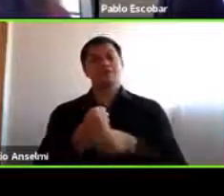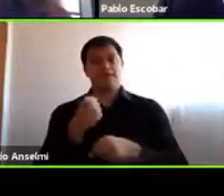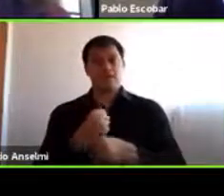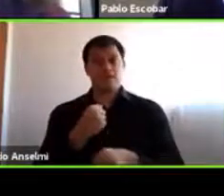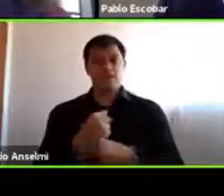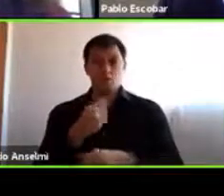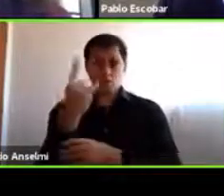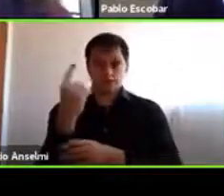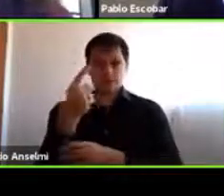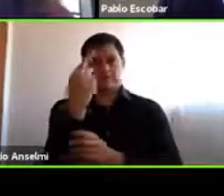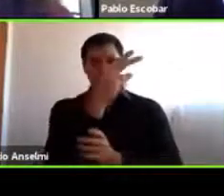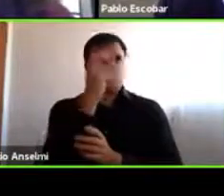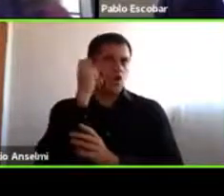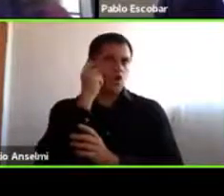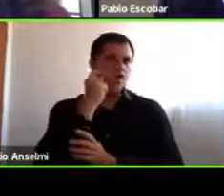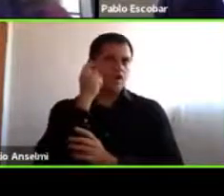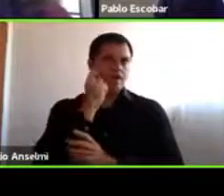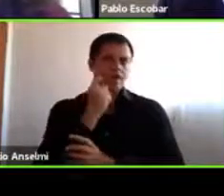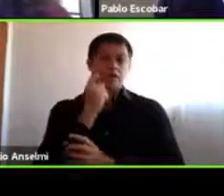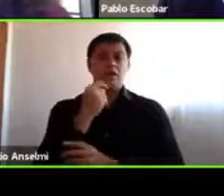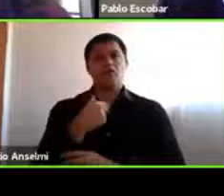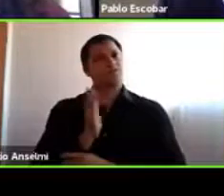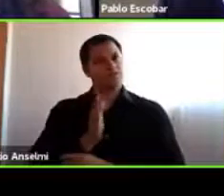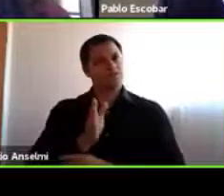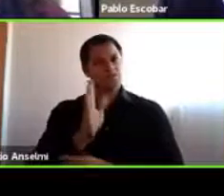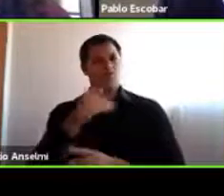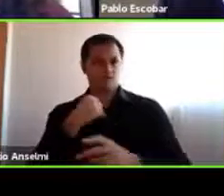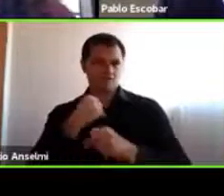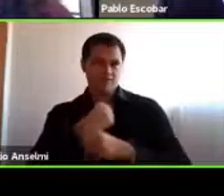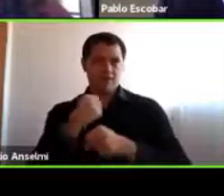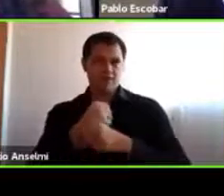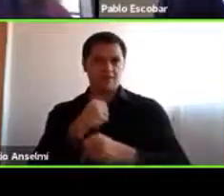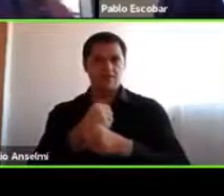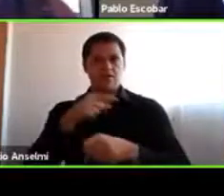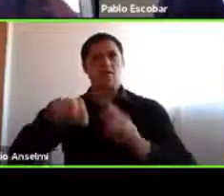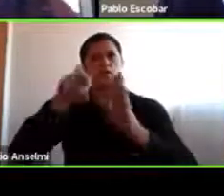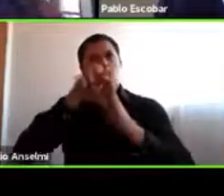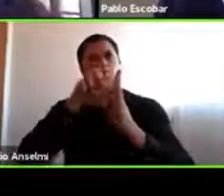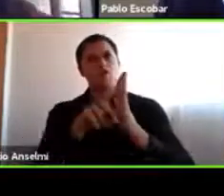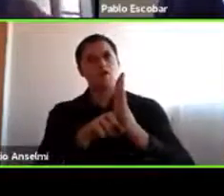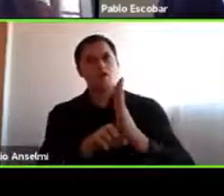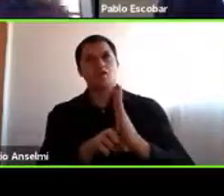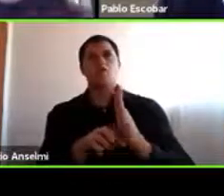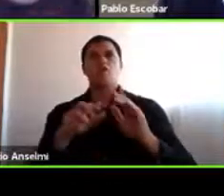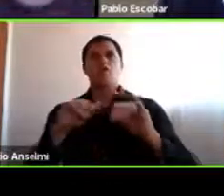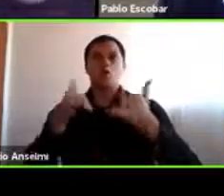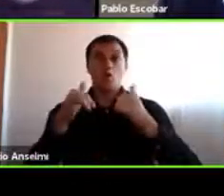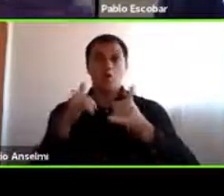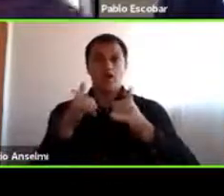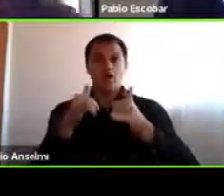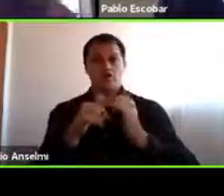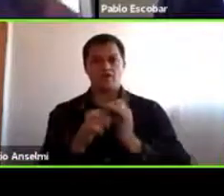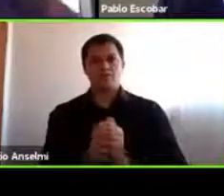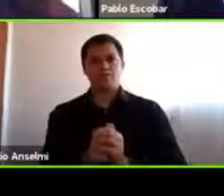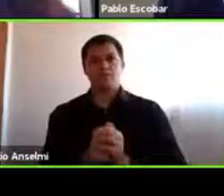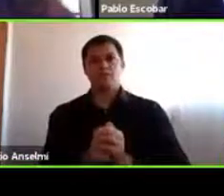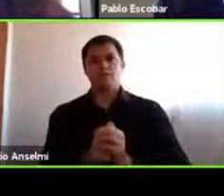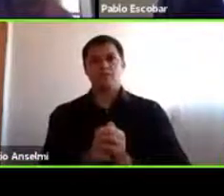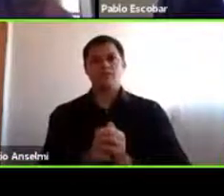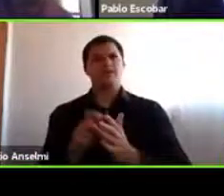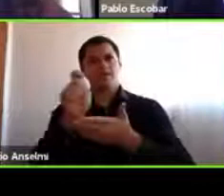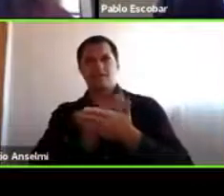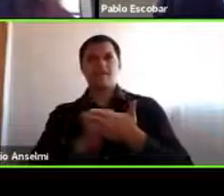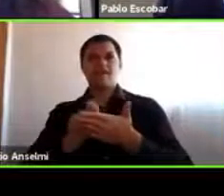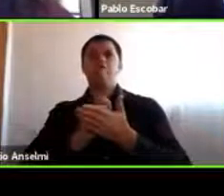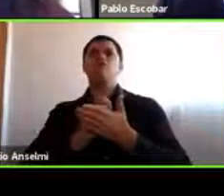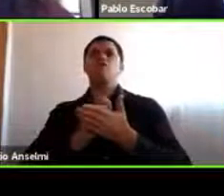colaborando en el proyecto de Grafogain entonces ahora les voy a mostrar muy prácticamente los